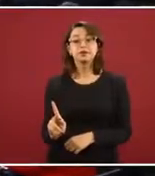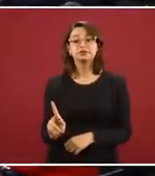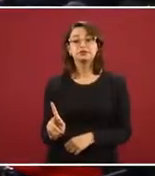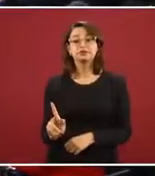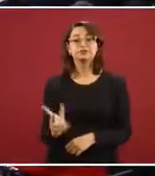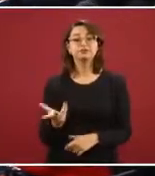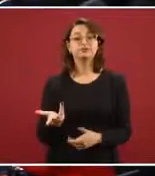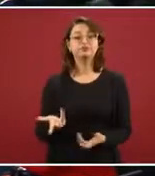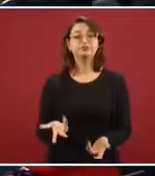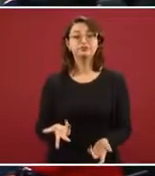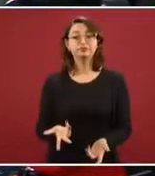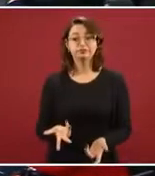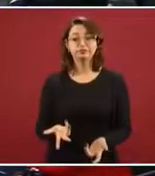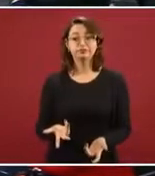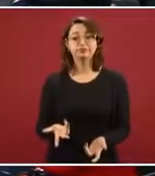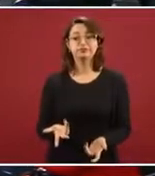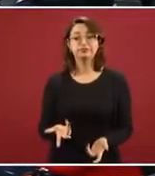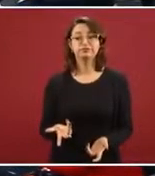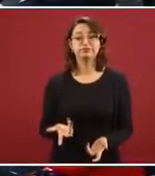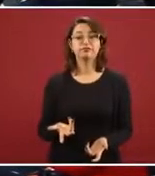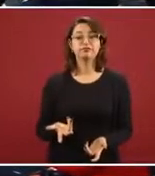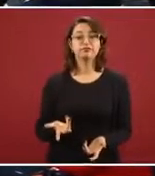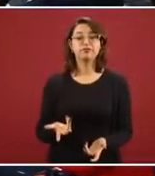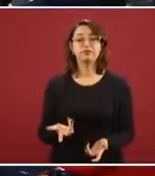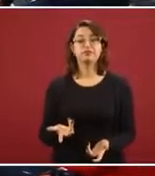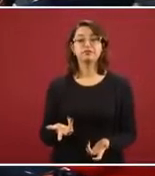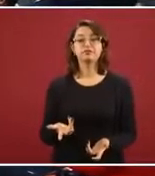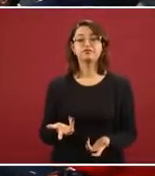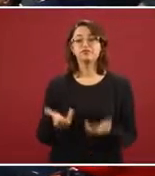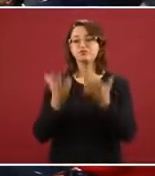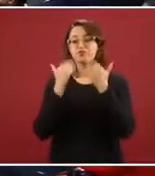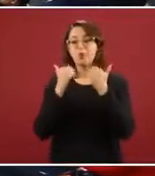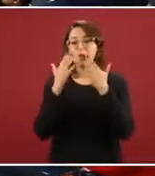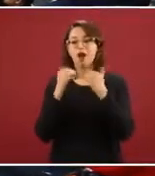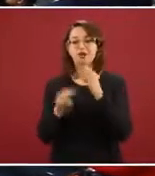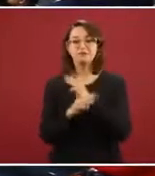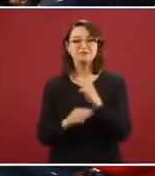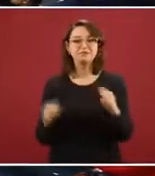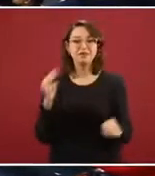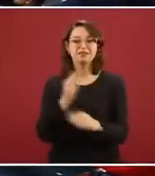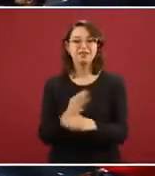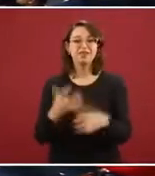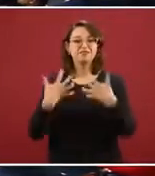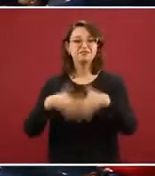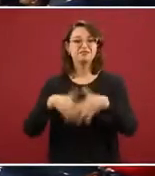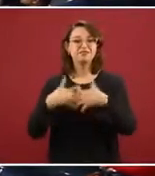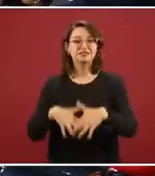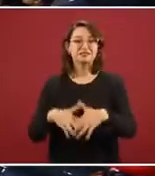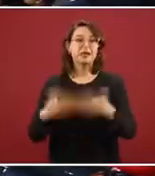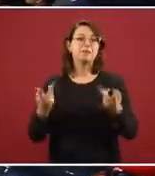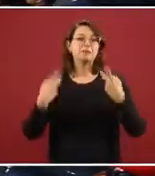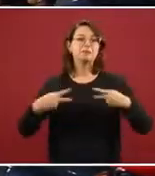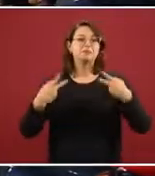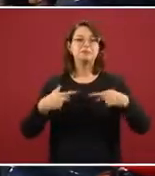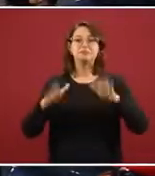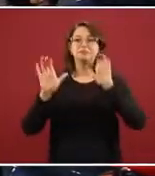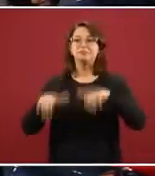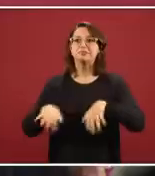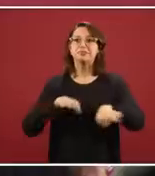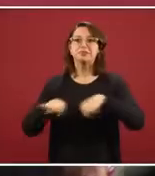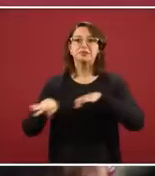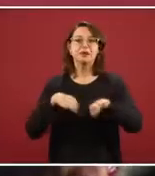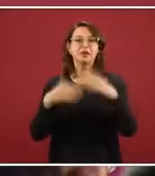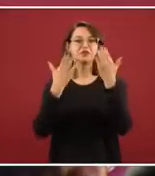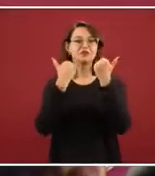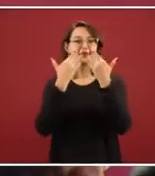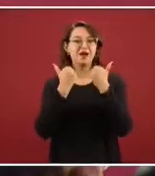falta que tenga equipos y el personal porque se